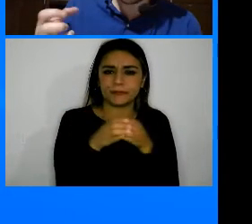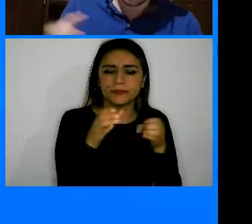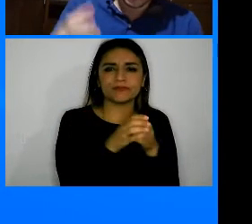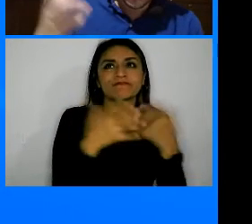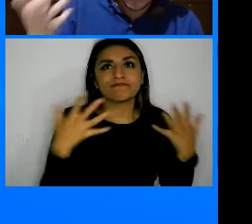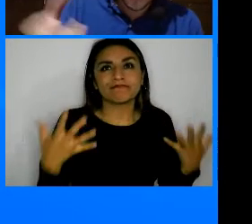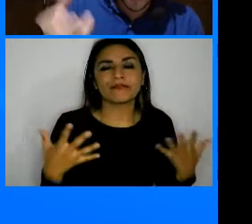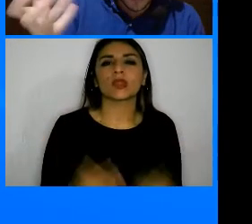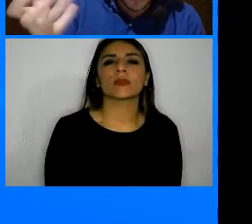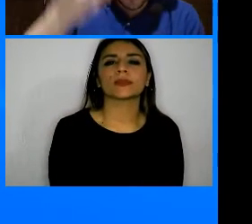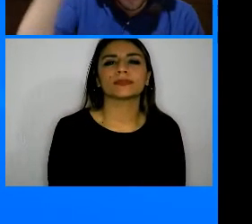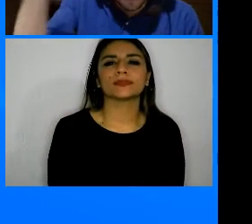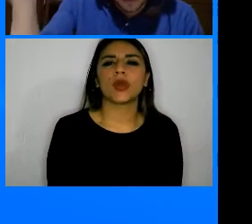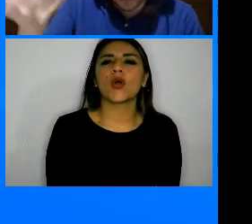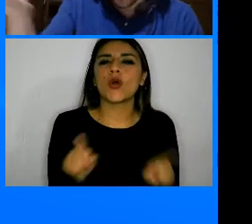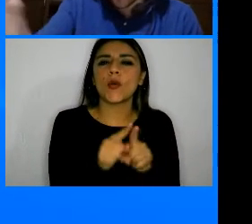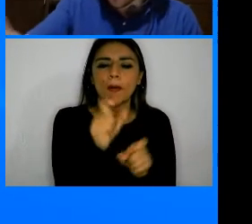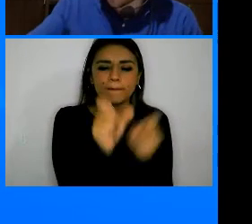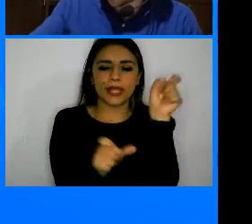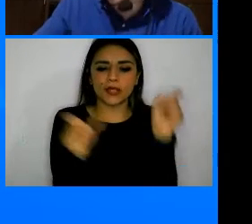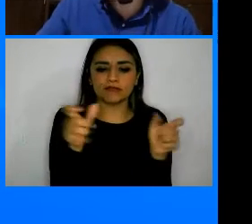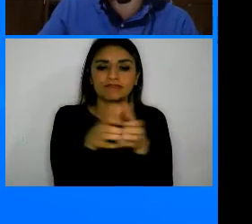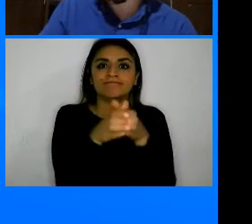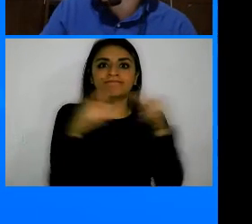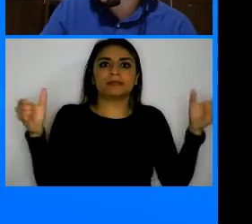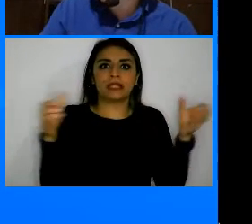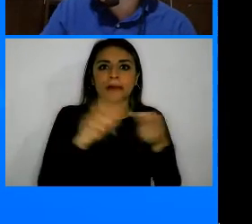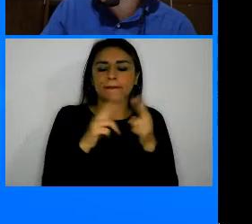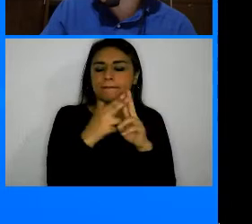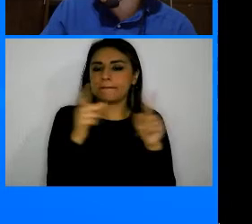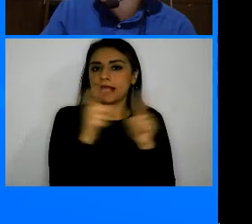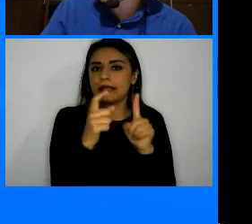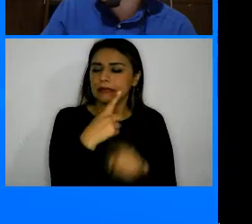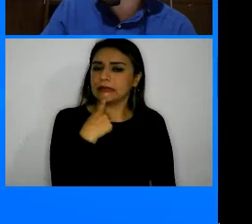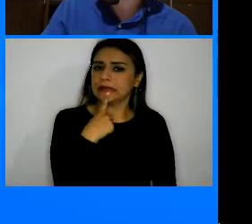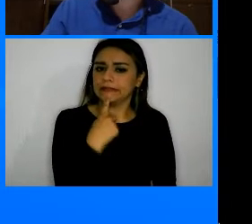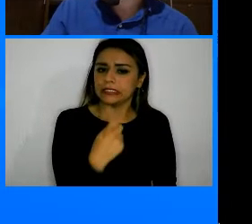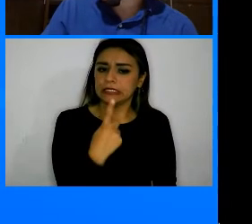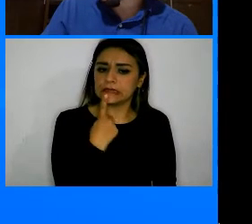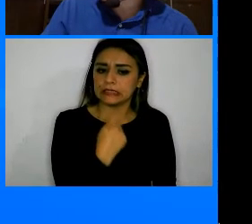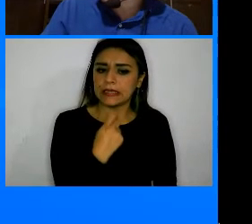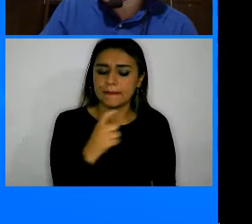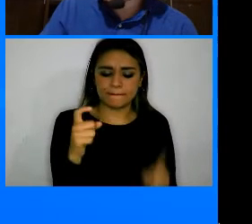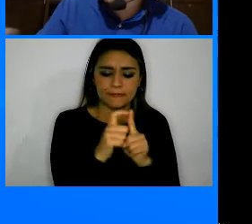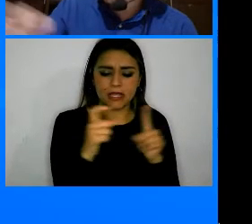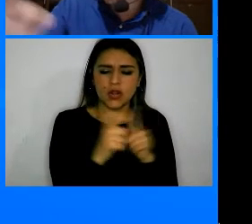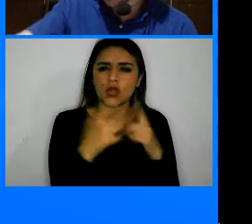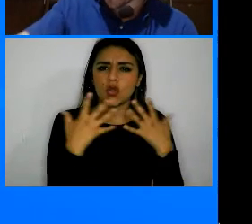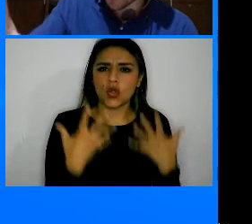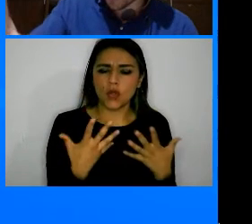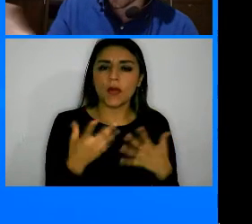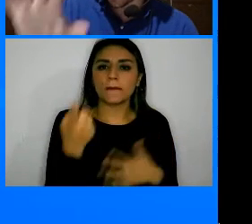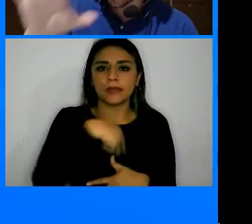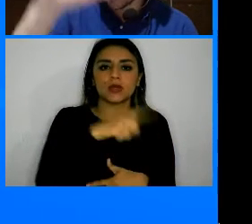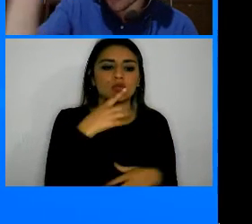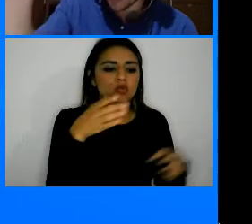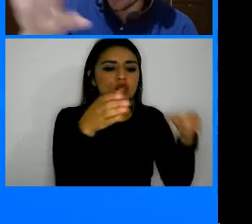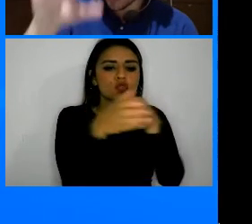digamos como las civilizaciones más grandes, aunque esa es una palabra complicada, una palabra compleja, pero digamos que son los